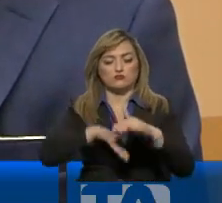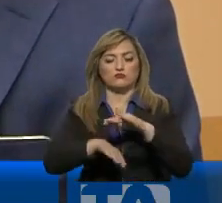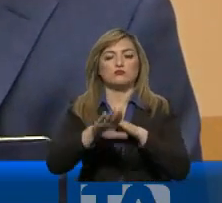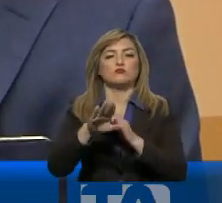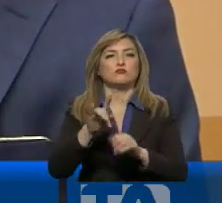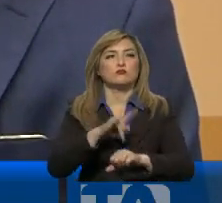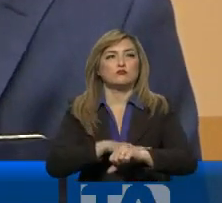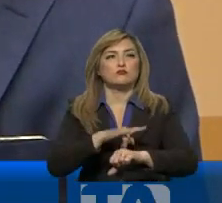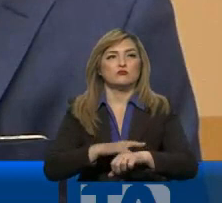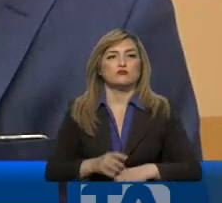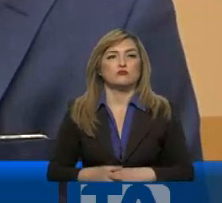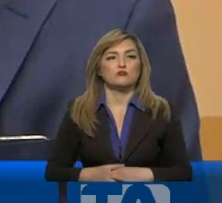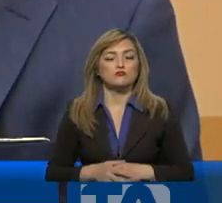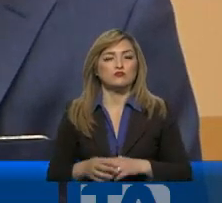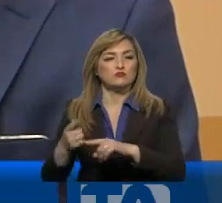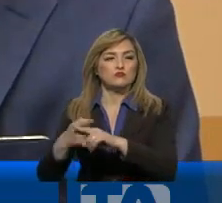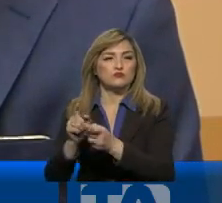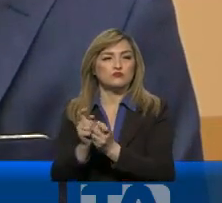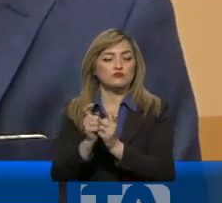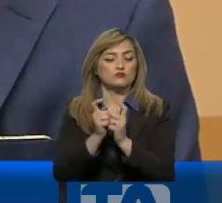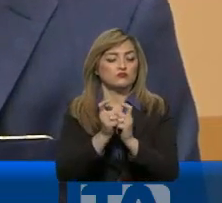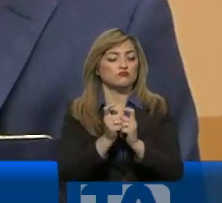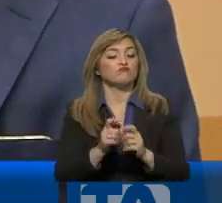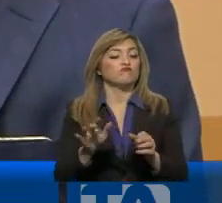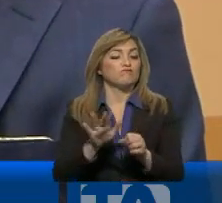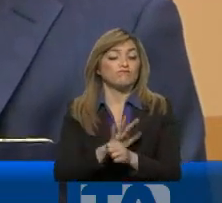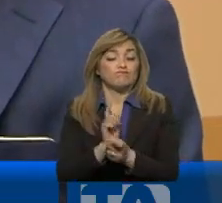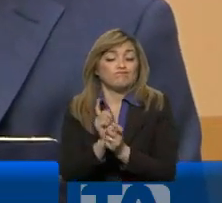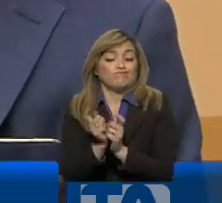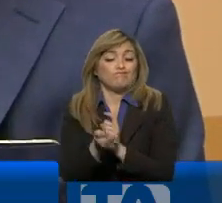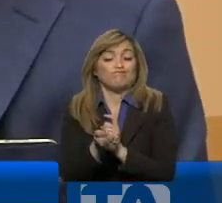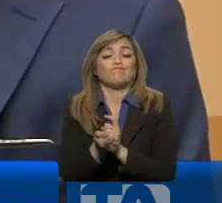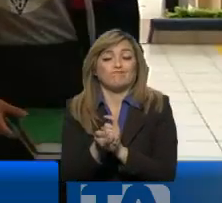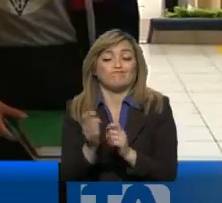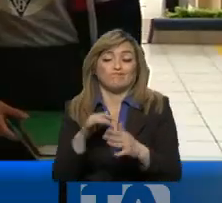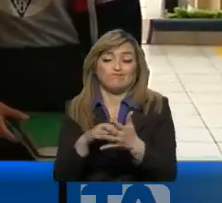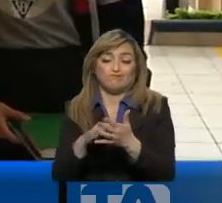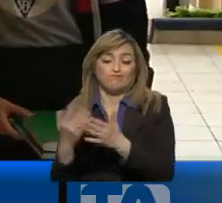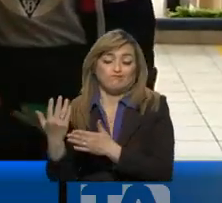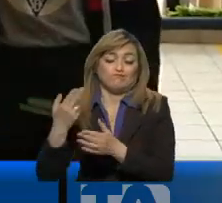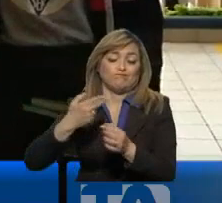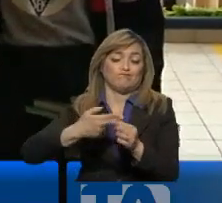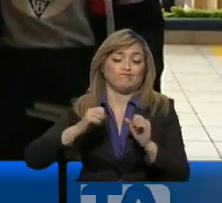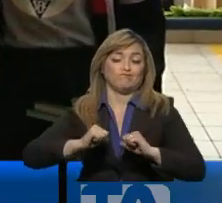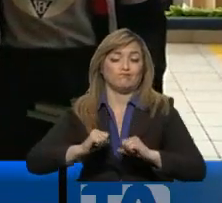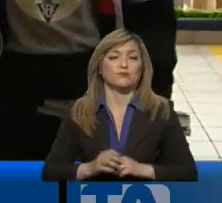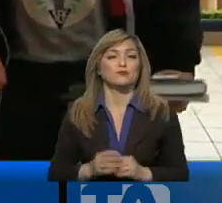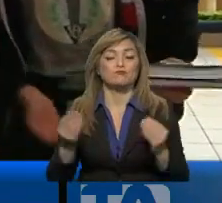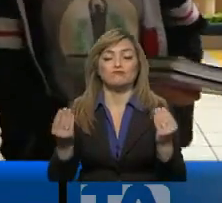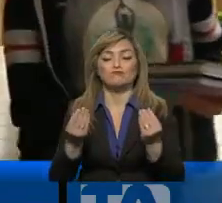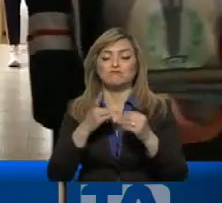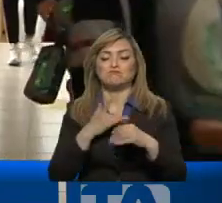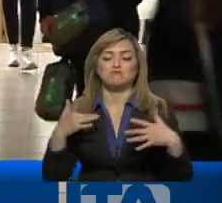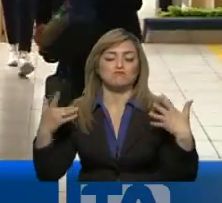a los baños. Hemos tenido que hacer una modificación absoluta en el colegio para poder recibir a nuestros estudiantes. Los jóvenes se